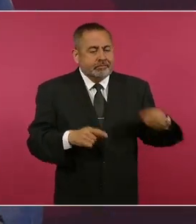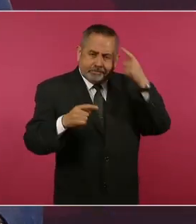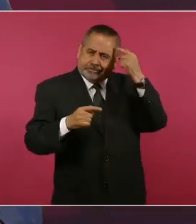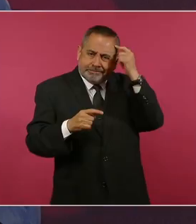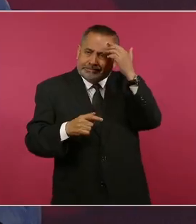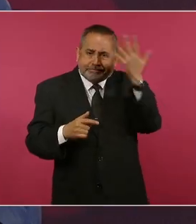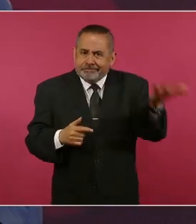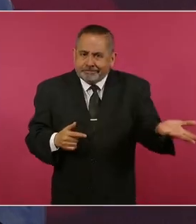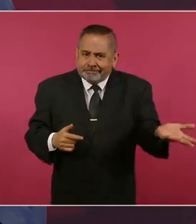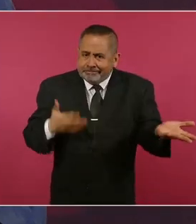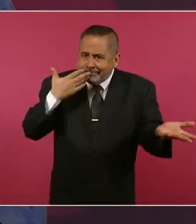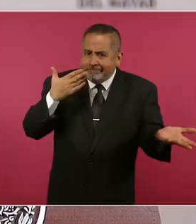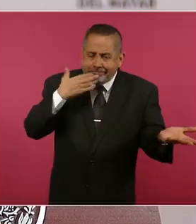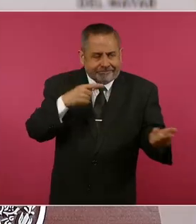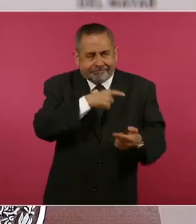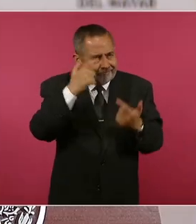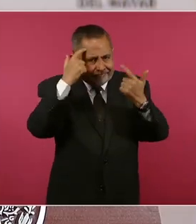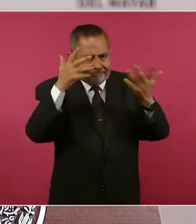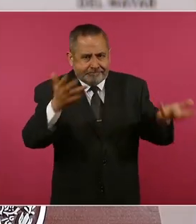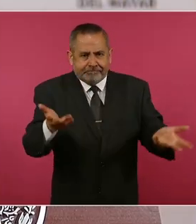pasando.